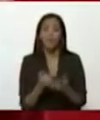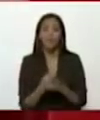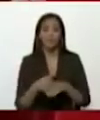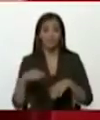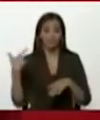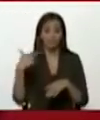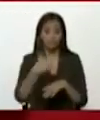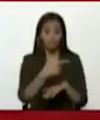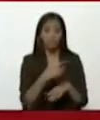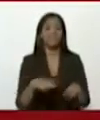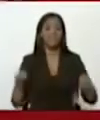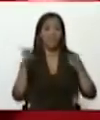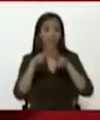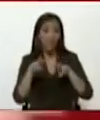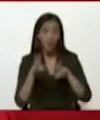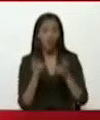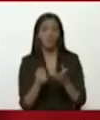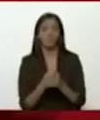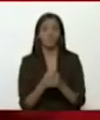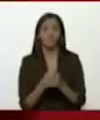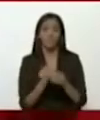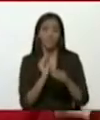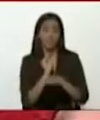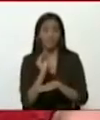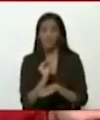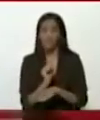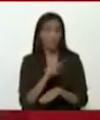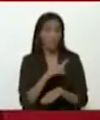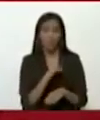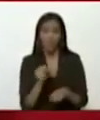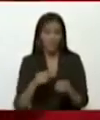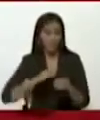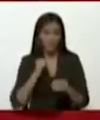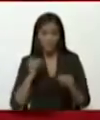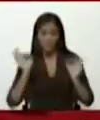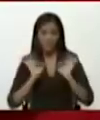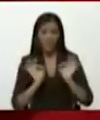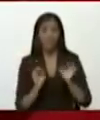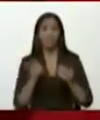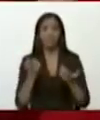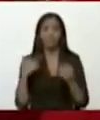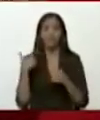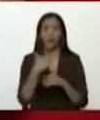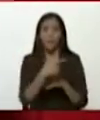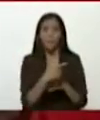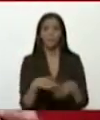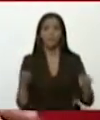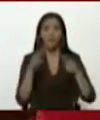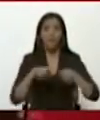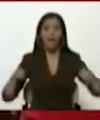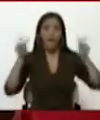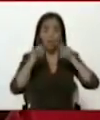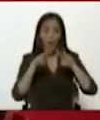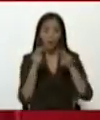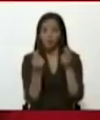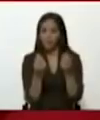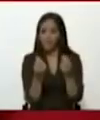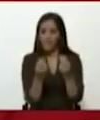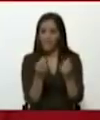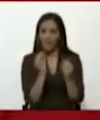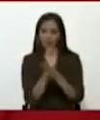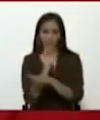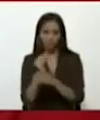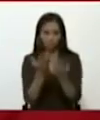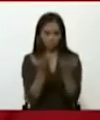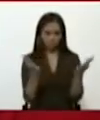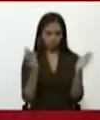transportes de valores blindados, que no los para la policía, que no los para nadie, porque eran esos transportes de valores blindados de dinero, pues bueno, remesa,